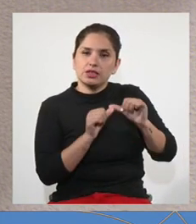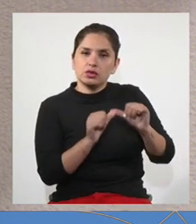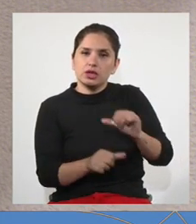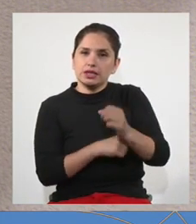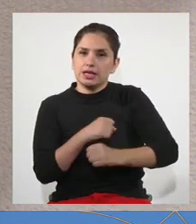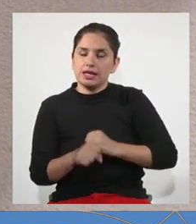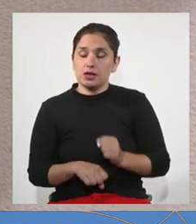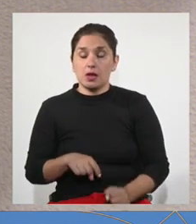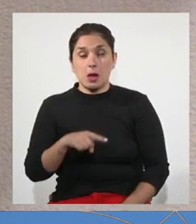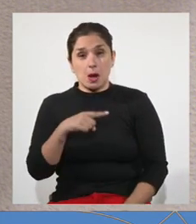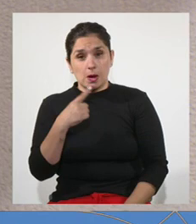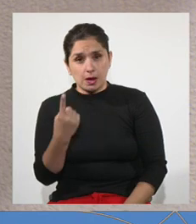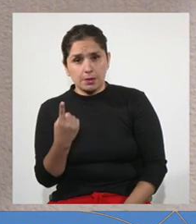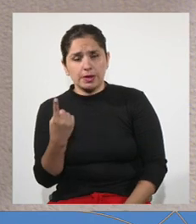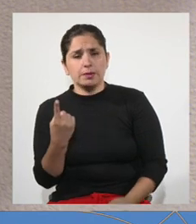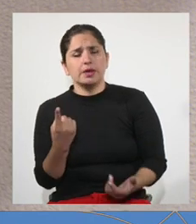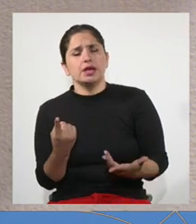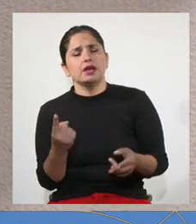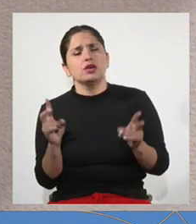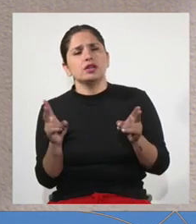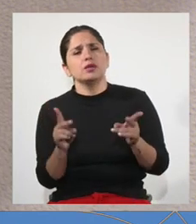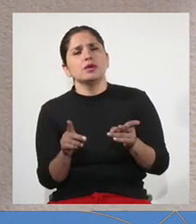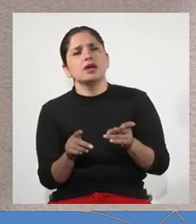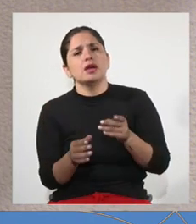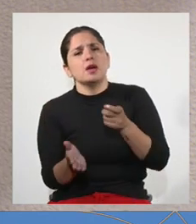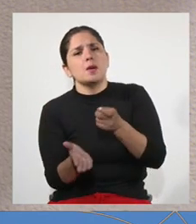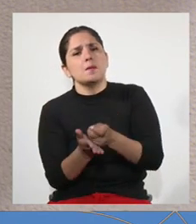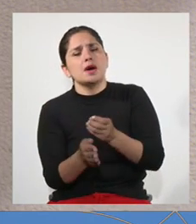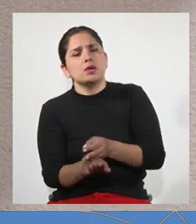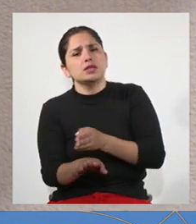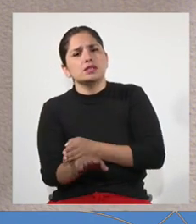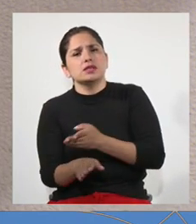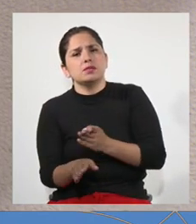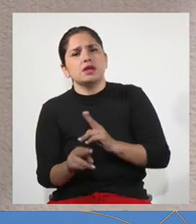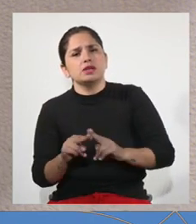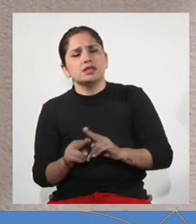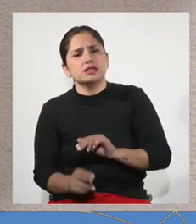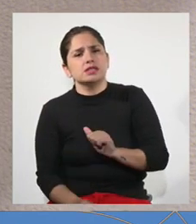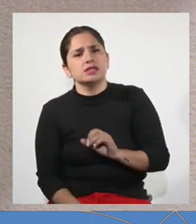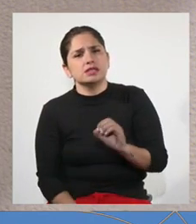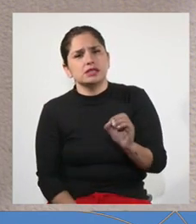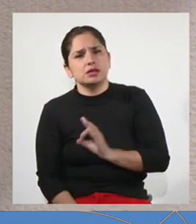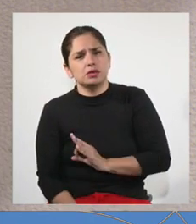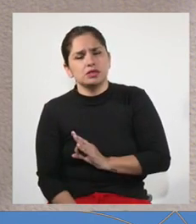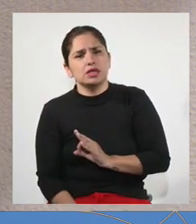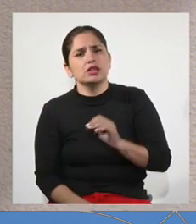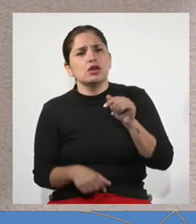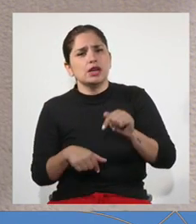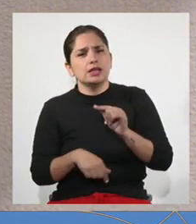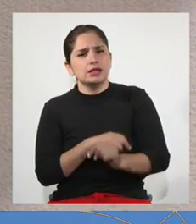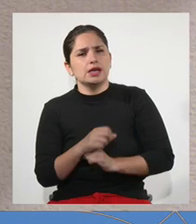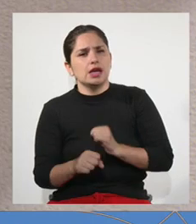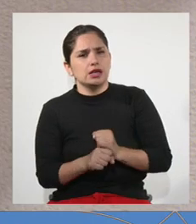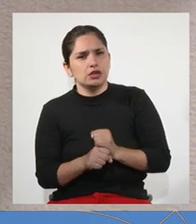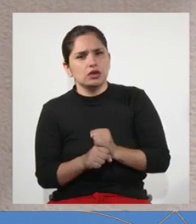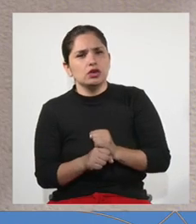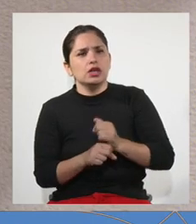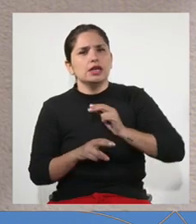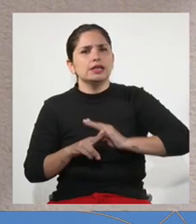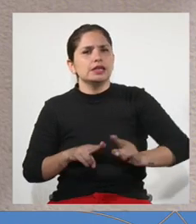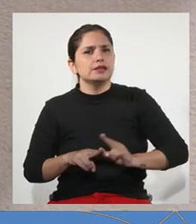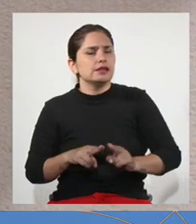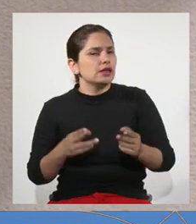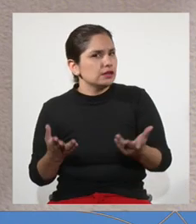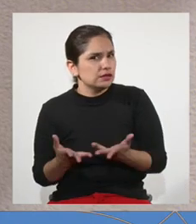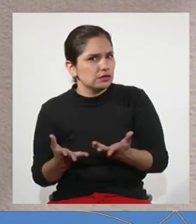las cuales dice relación con el anticipo que se hace y corresponde al 60% en este año que se hizo respecto